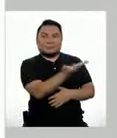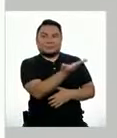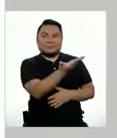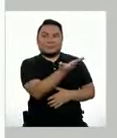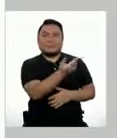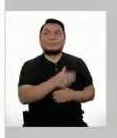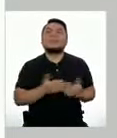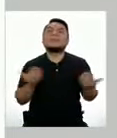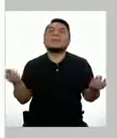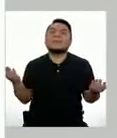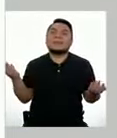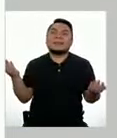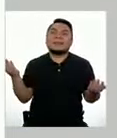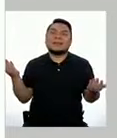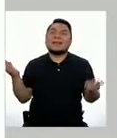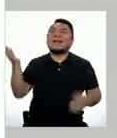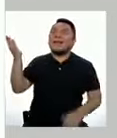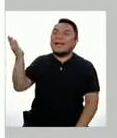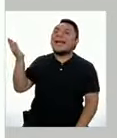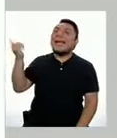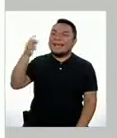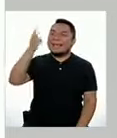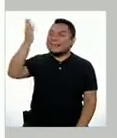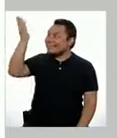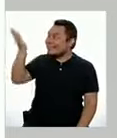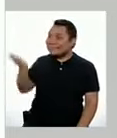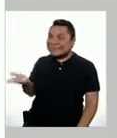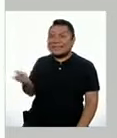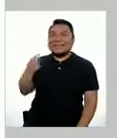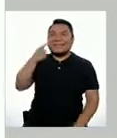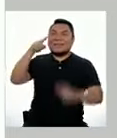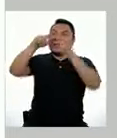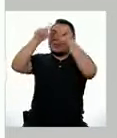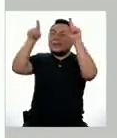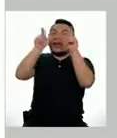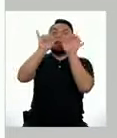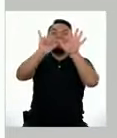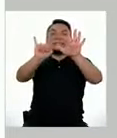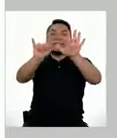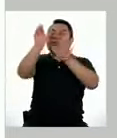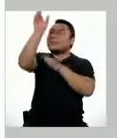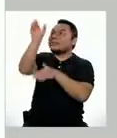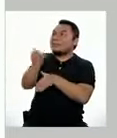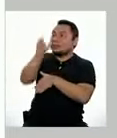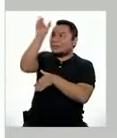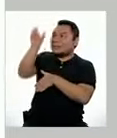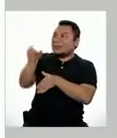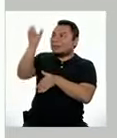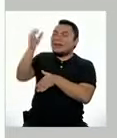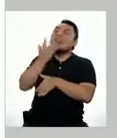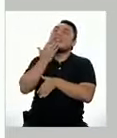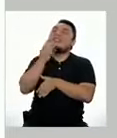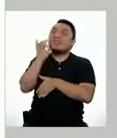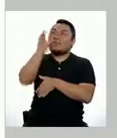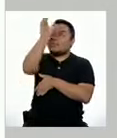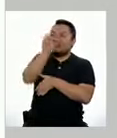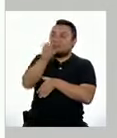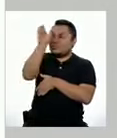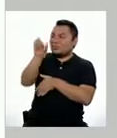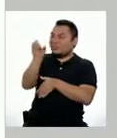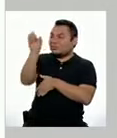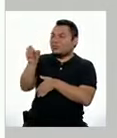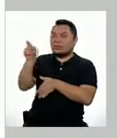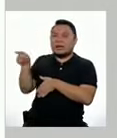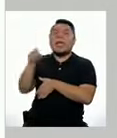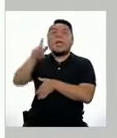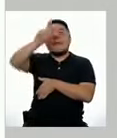observan allí? Muy bien, hay 6 barras ubicadas de manera vertical de distintos colores. ¿Qué color